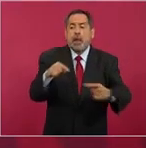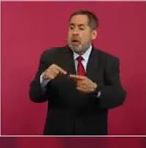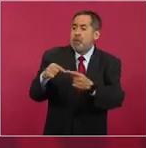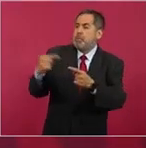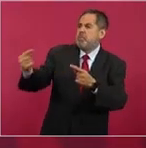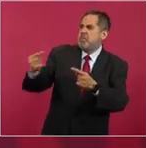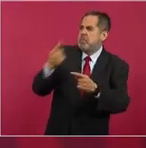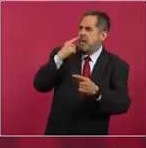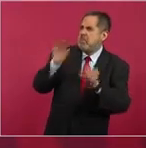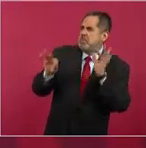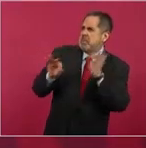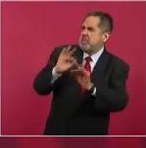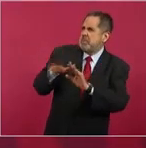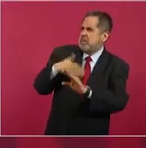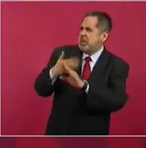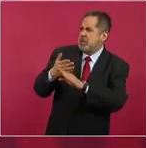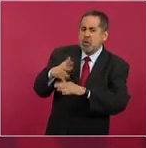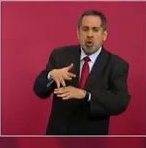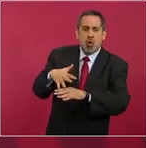para hacer guerra sucia.